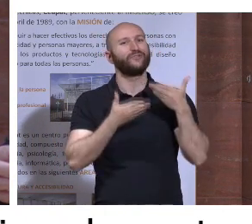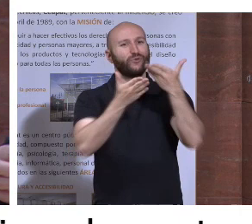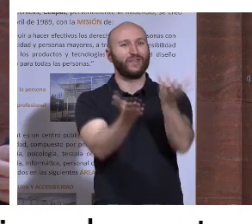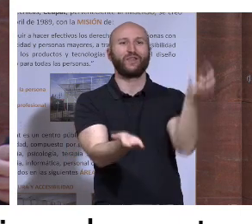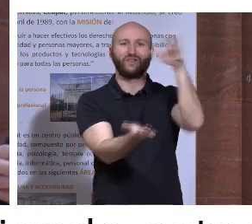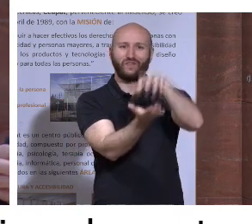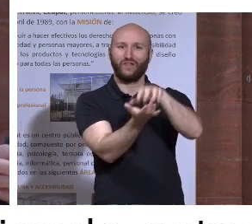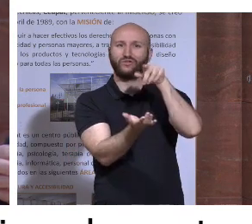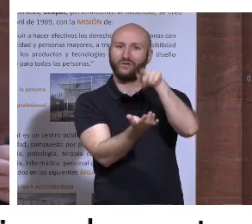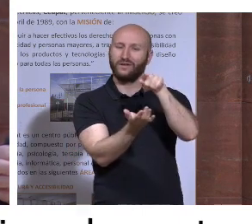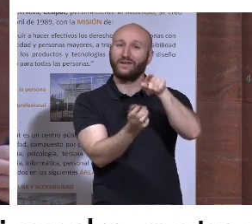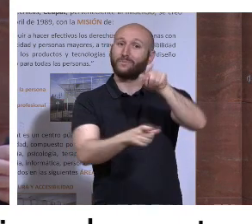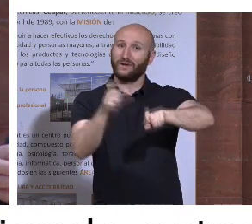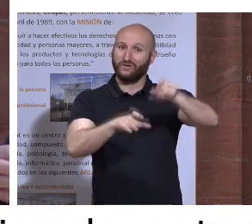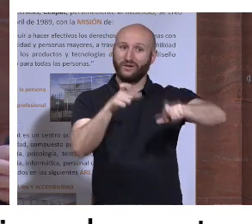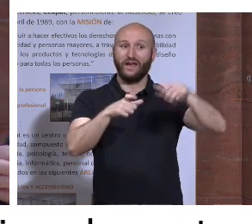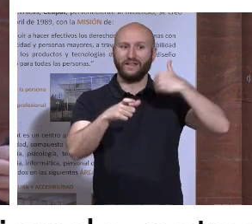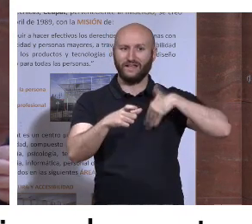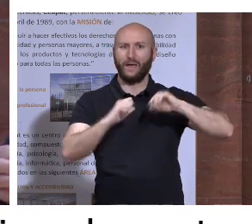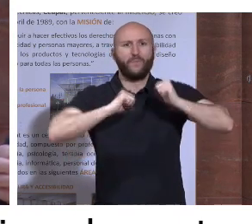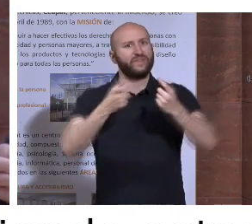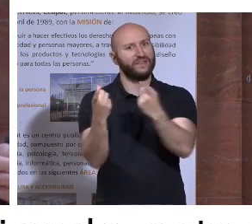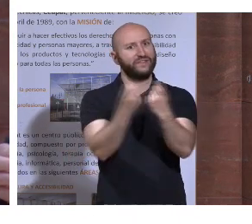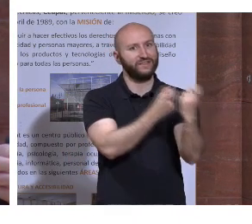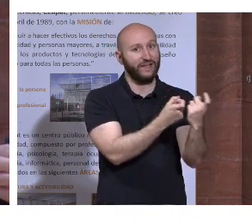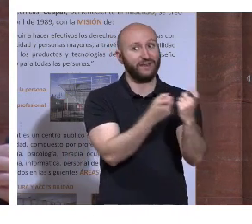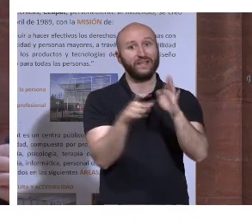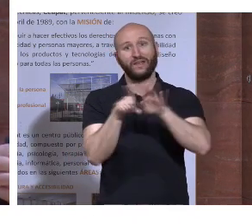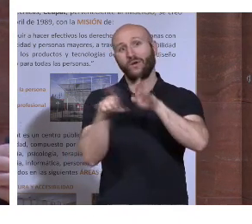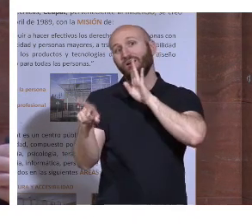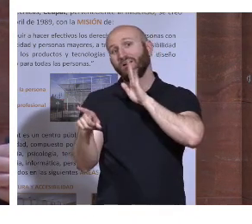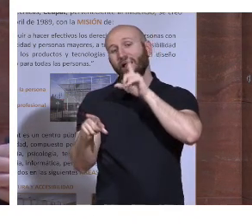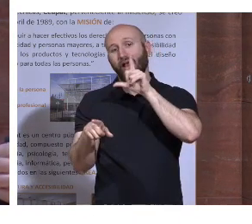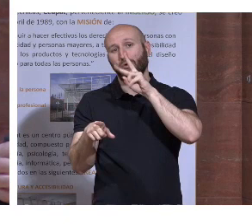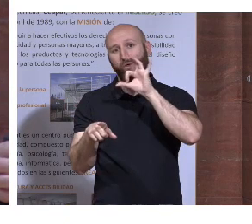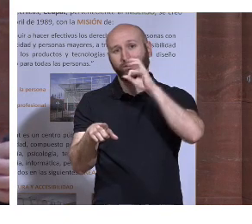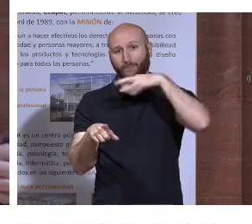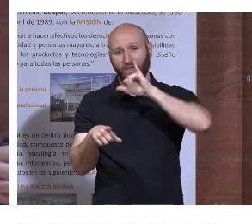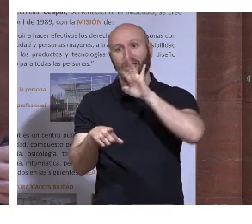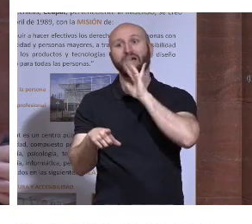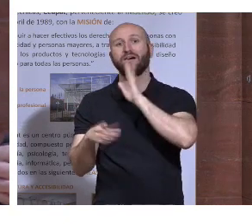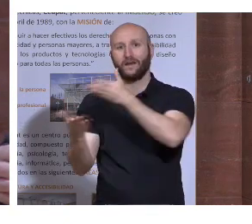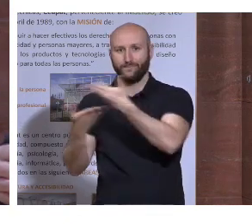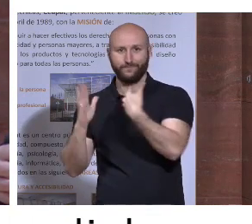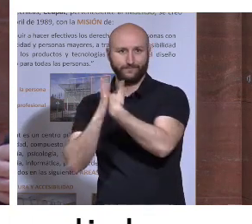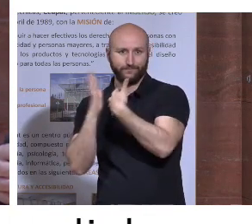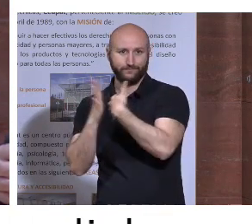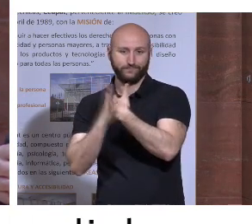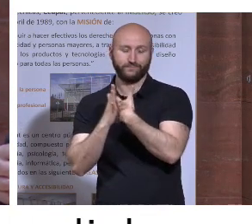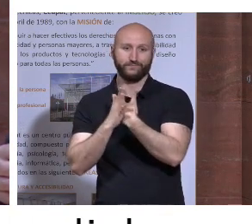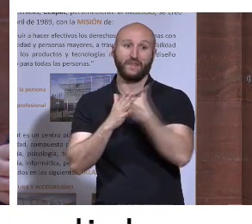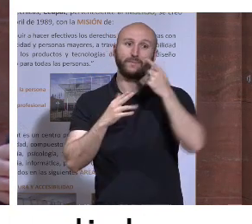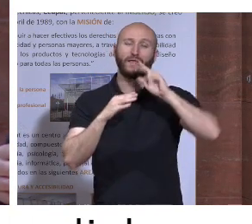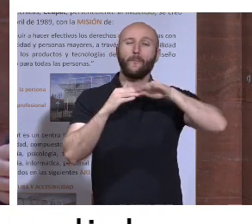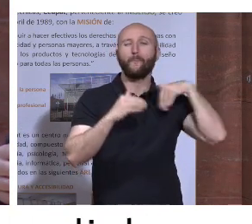centros donde las personas empiezan a necesitarlas, como lo ha dicho Luismi en un principio, poniéndolo allá de nuestras